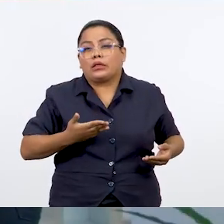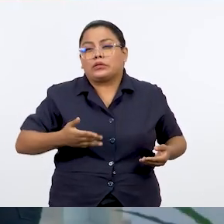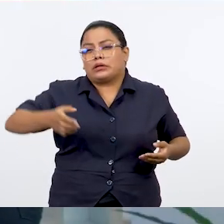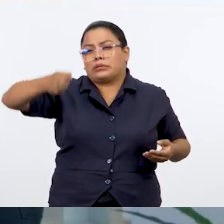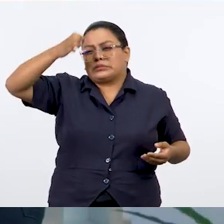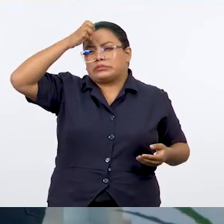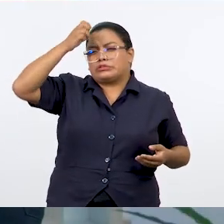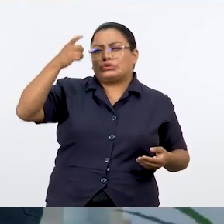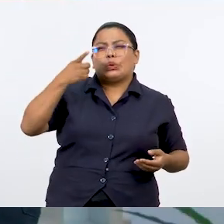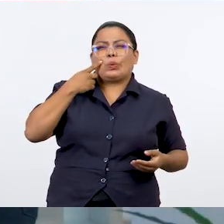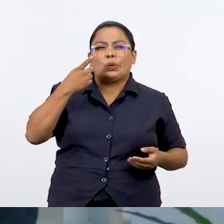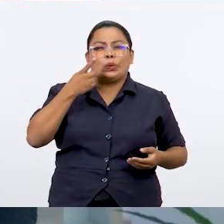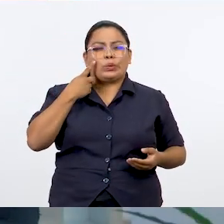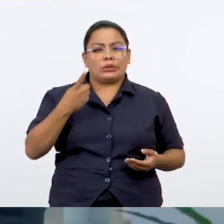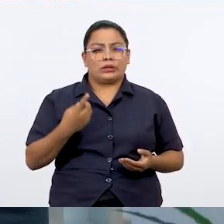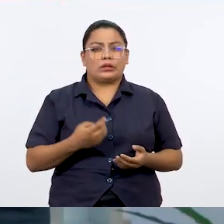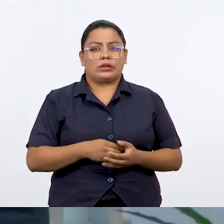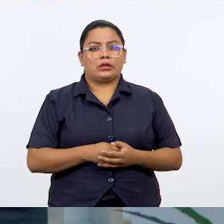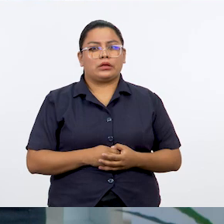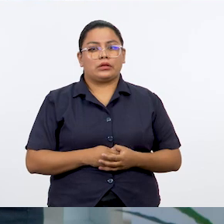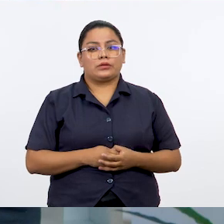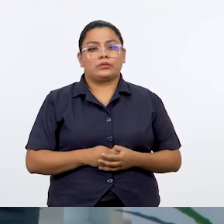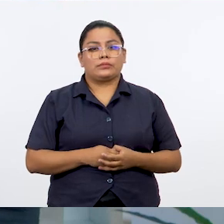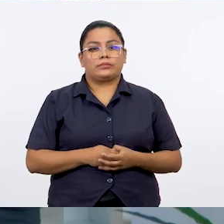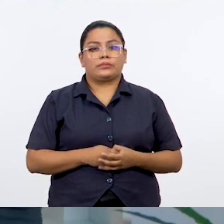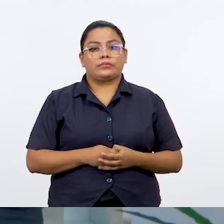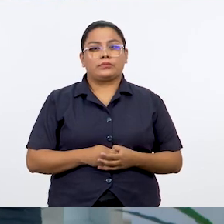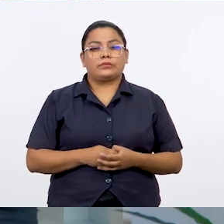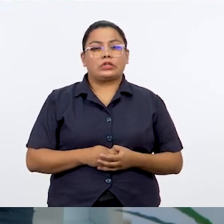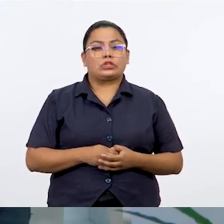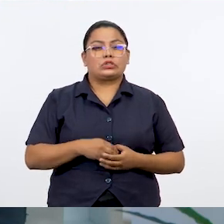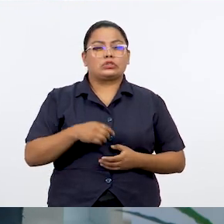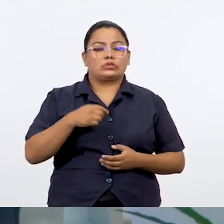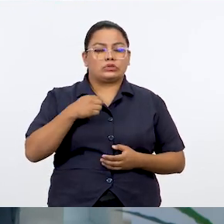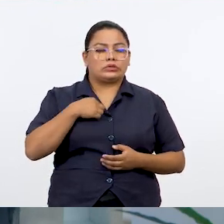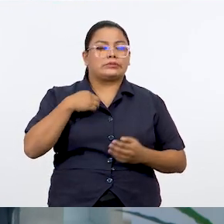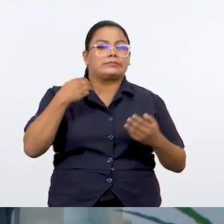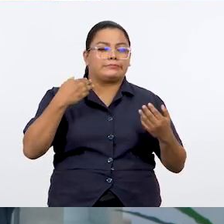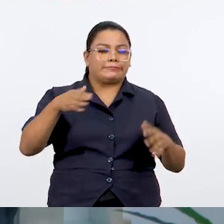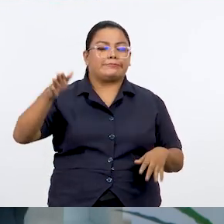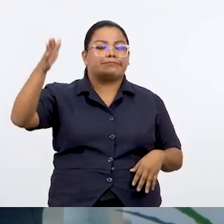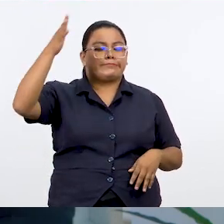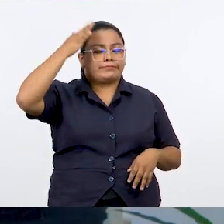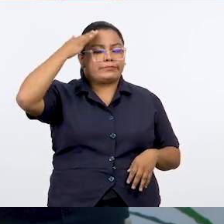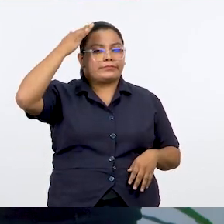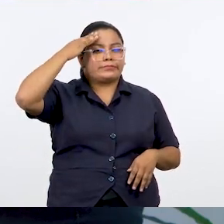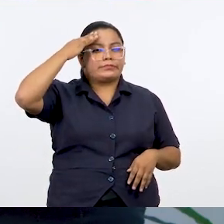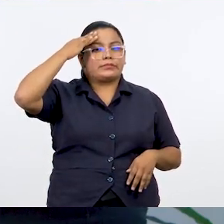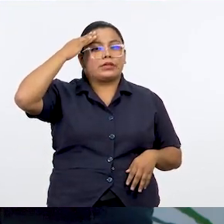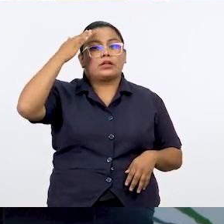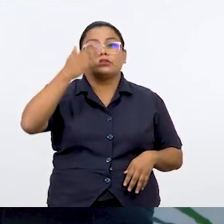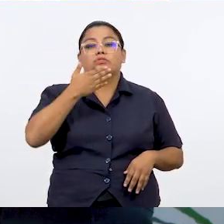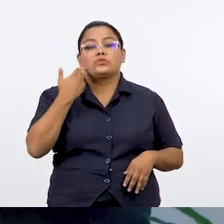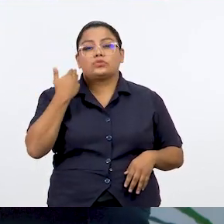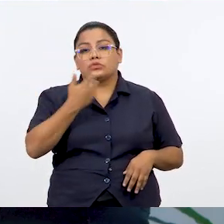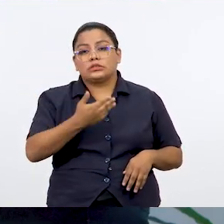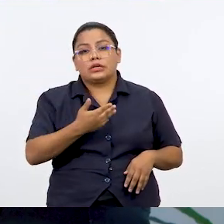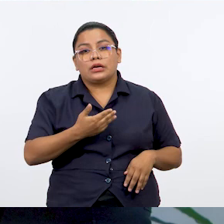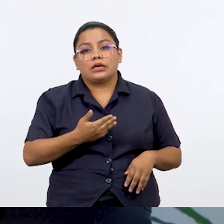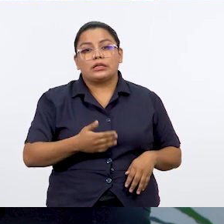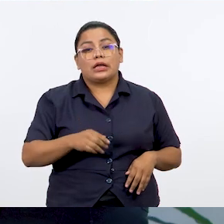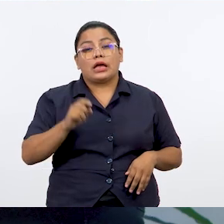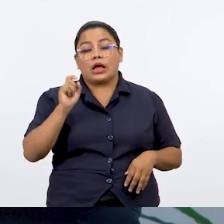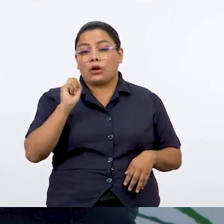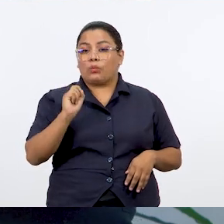en la resolución de esto? Pues yo ya lo observé. Y lo que sucede es que